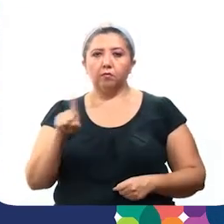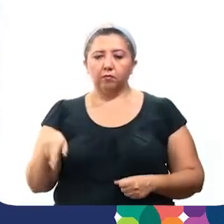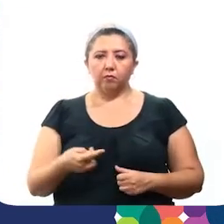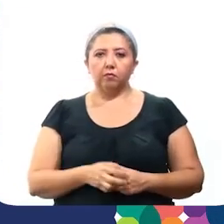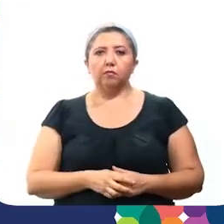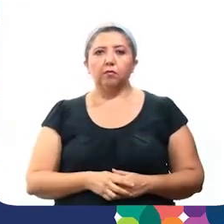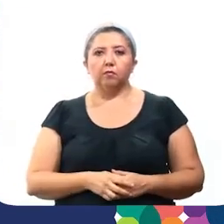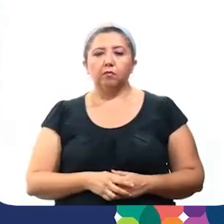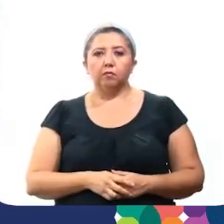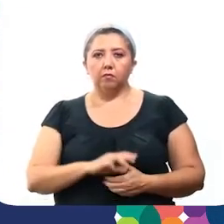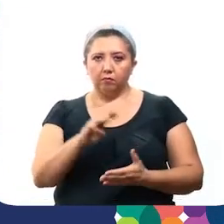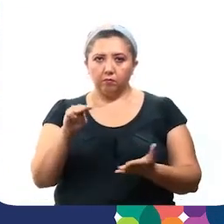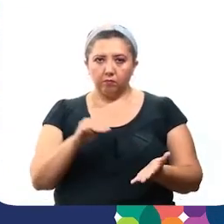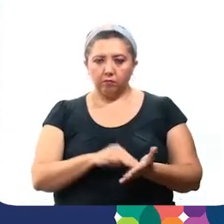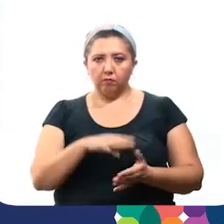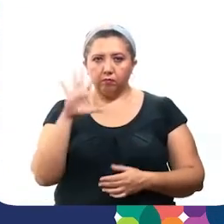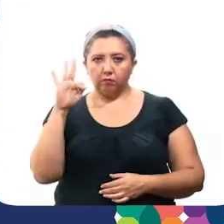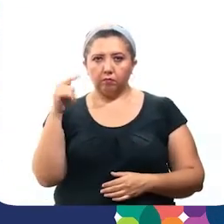contagiadas son Mérida,